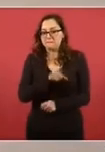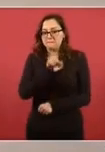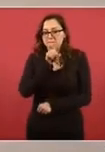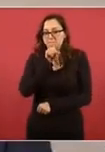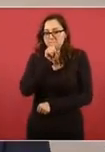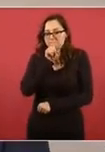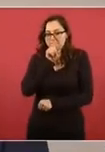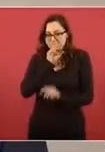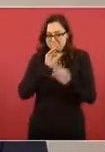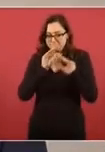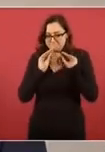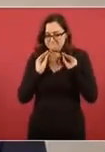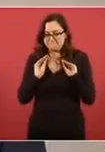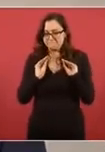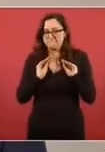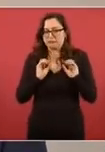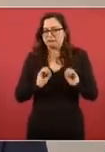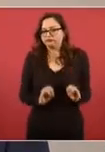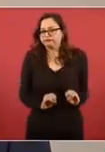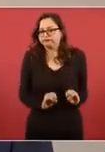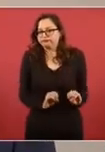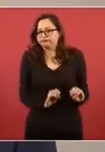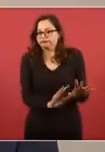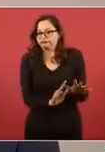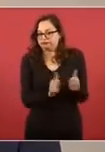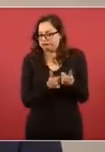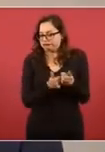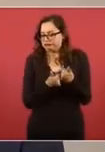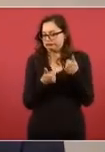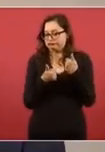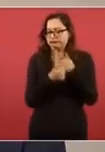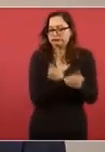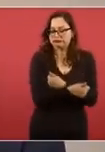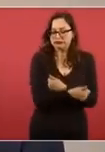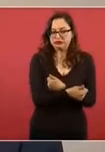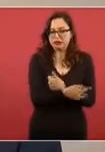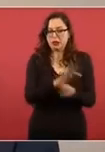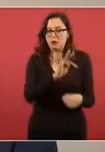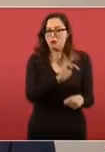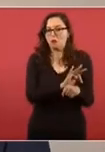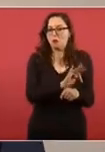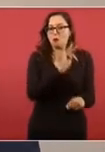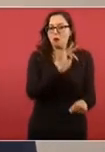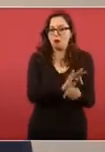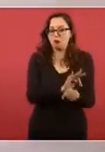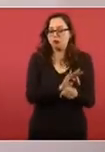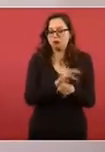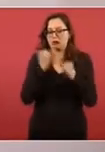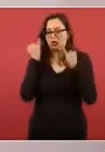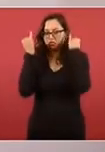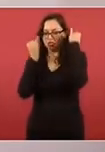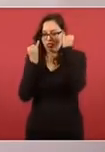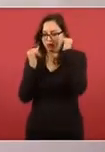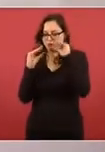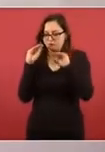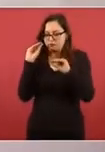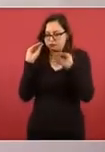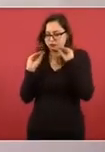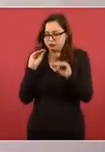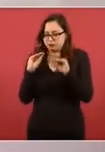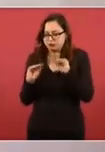la verdad de los hechos, que en todo momento las autoridades federales, estatales y